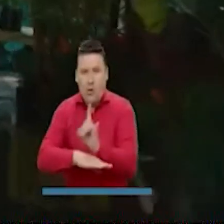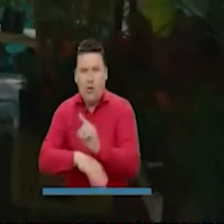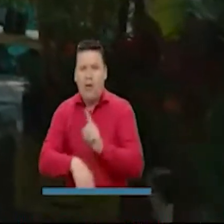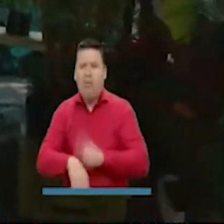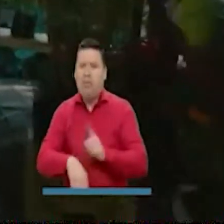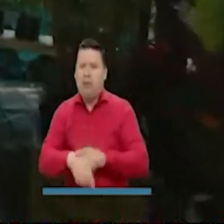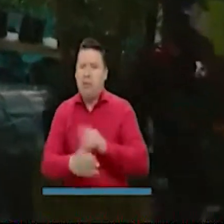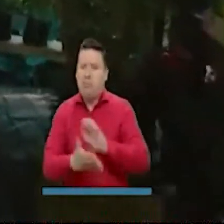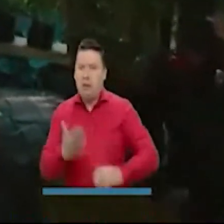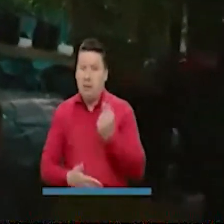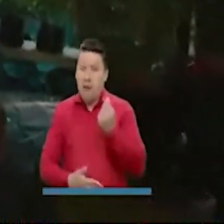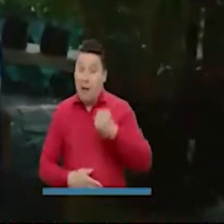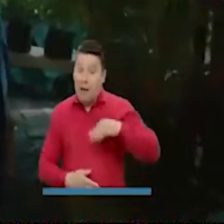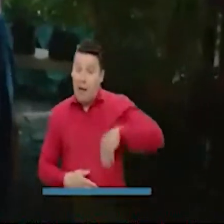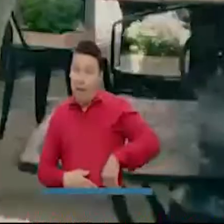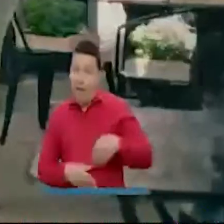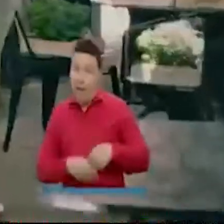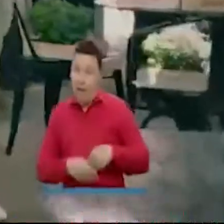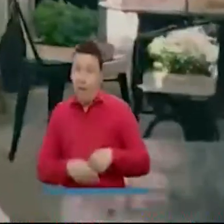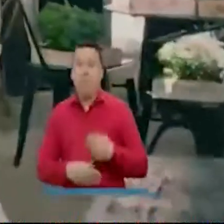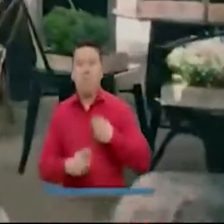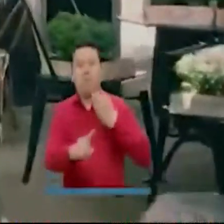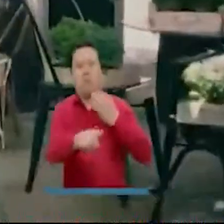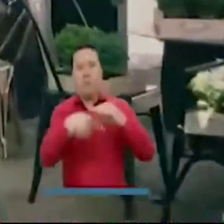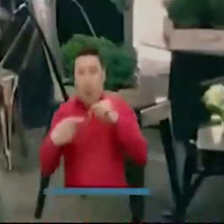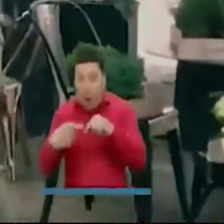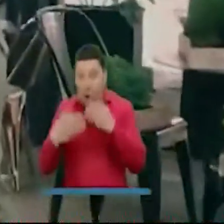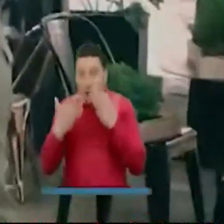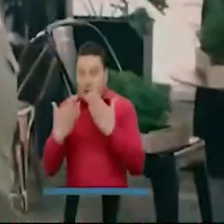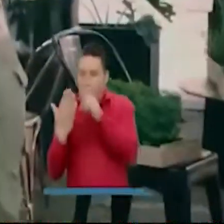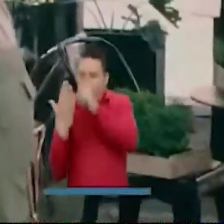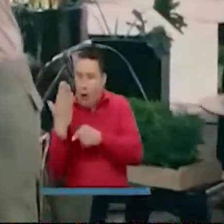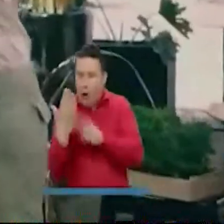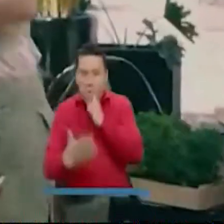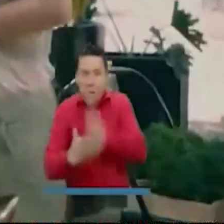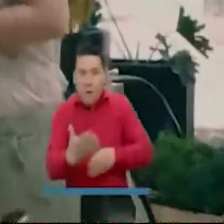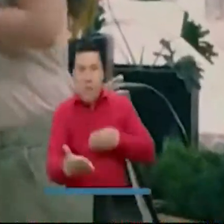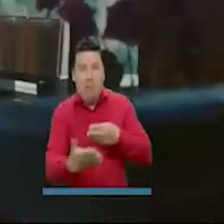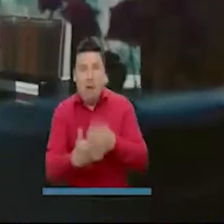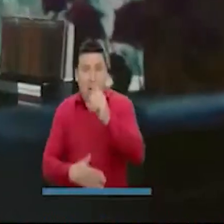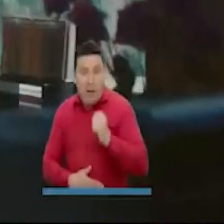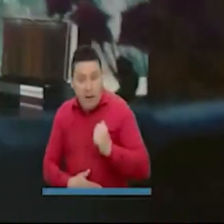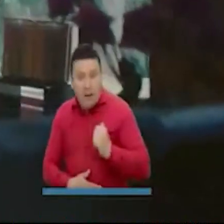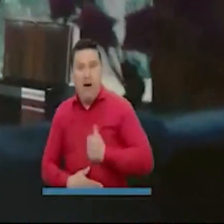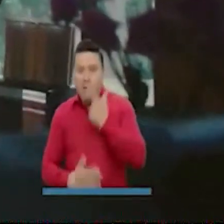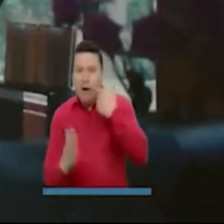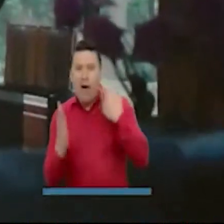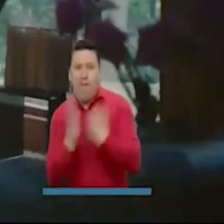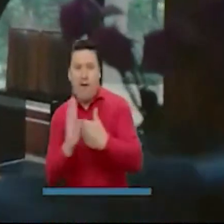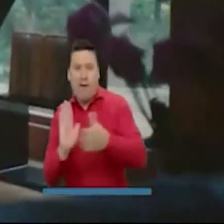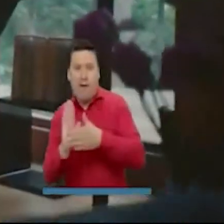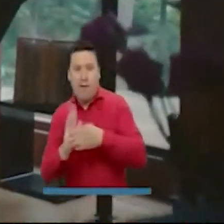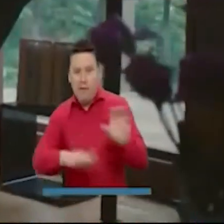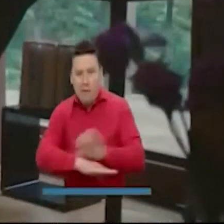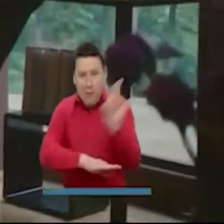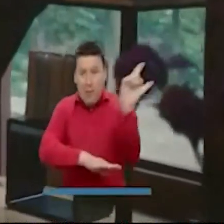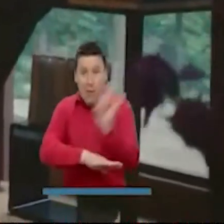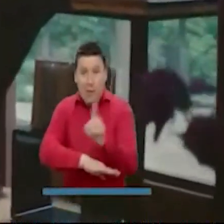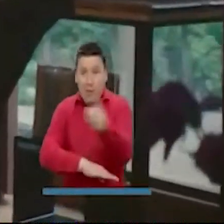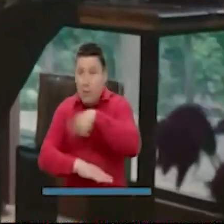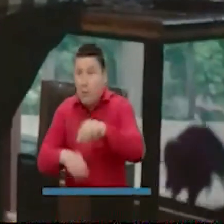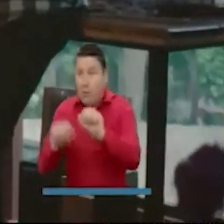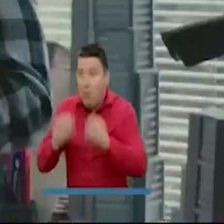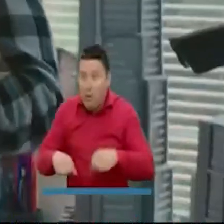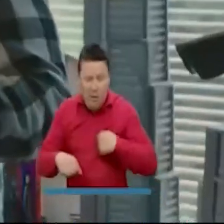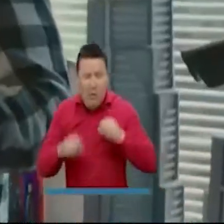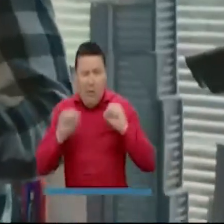Se demora menos y se ahorra plata. Y el que la recibe la usa para reducir impuestos. Aprovecha los beneficios de la factura electrónica. Si